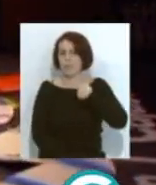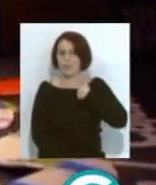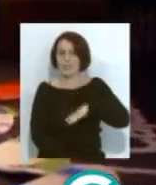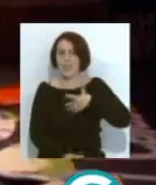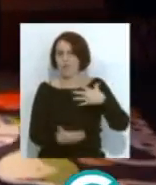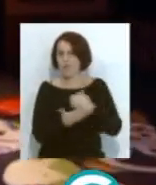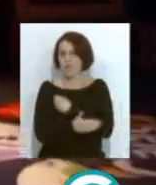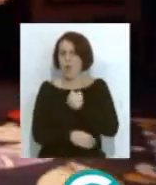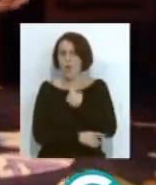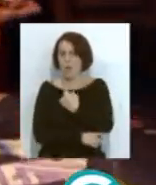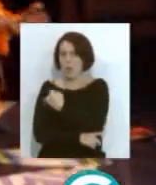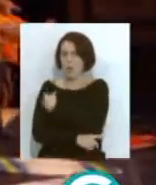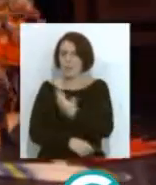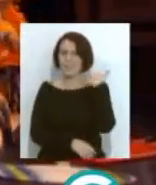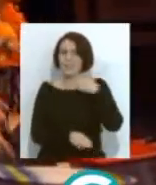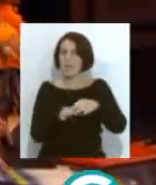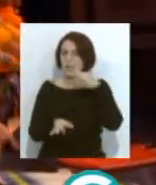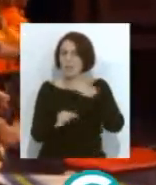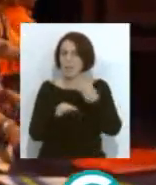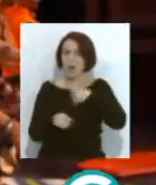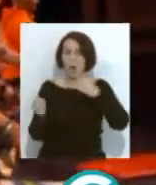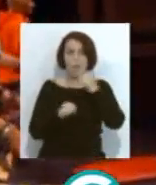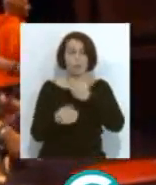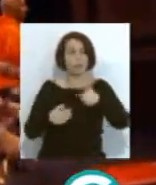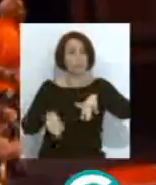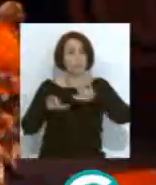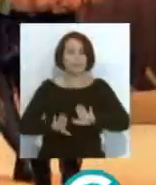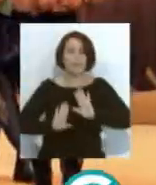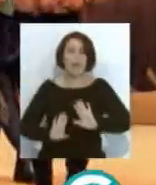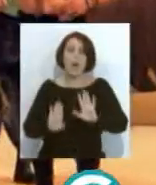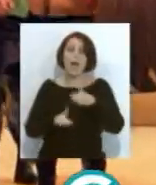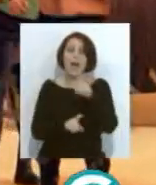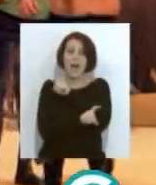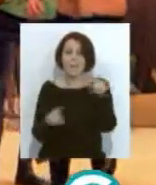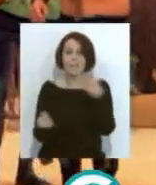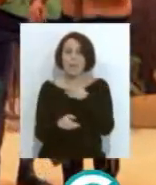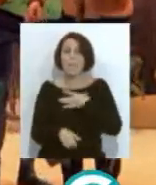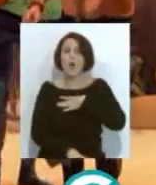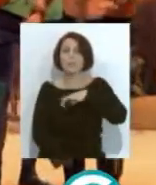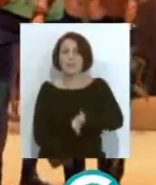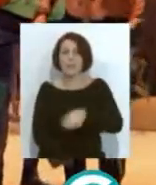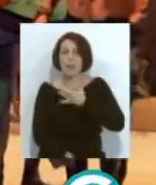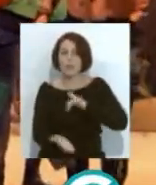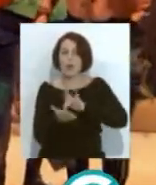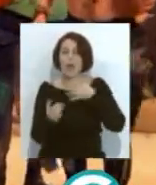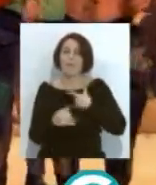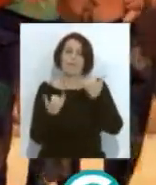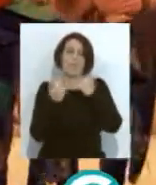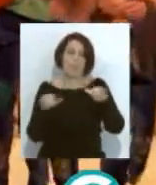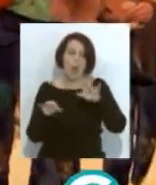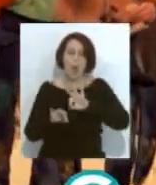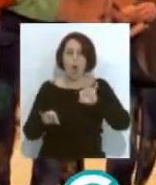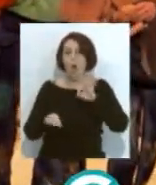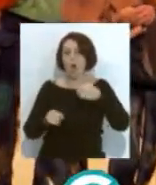unanimidad el pasado mes de septiembre suspender el concurso. No obstante, se anunció que se iba a estudiar la posibilidad de celebrar festivales o